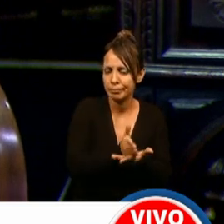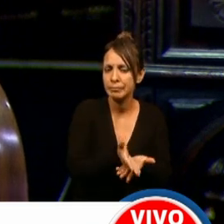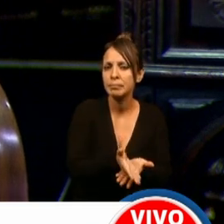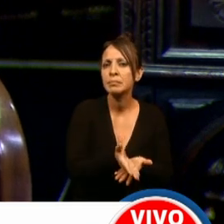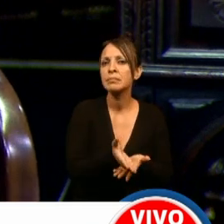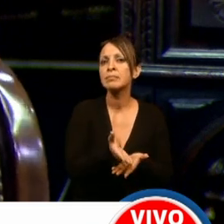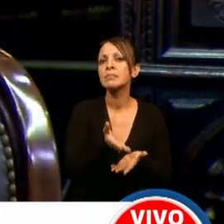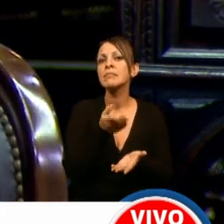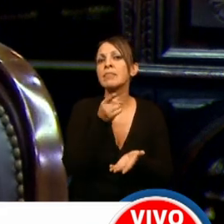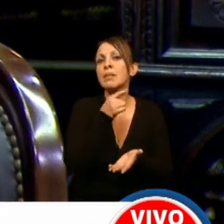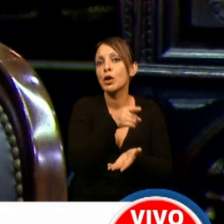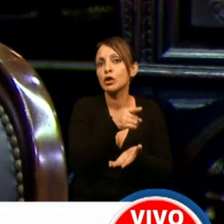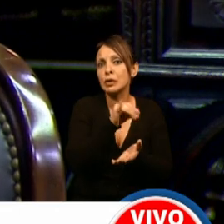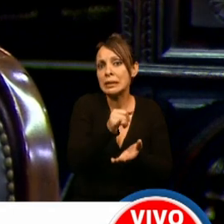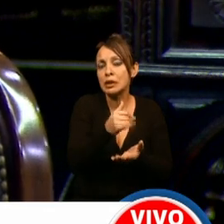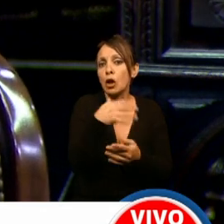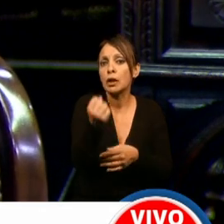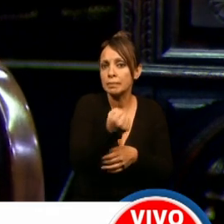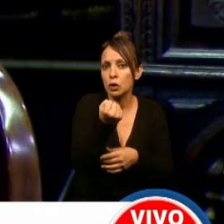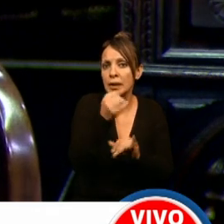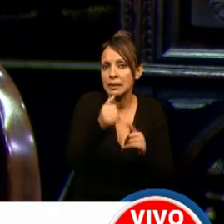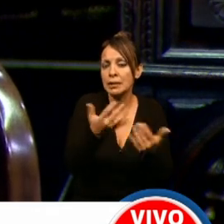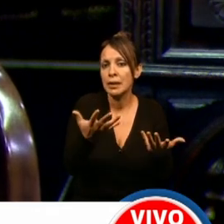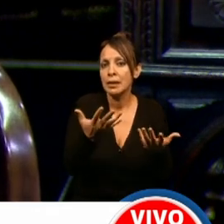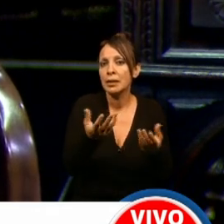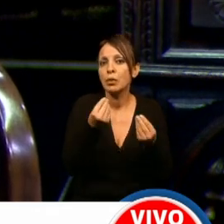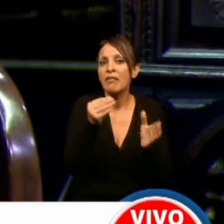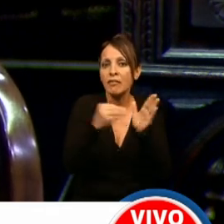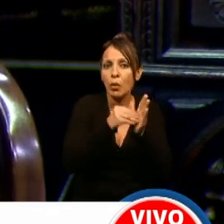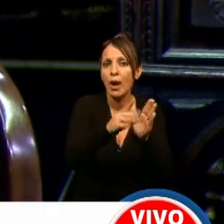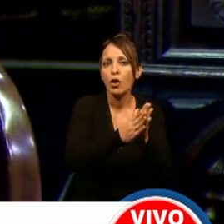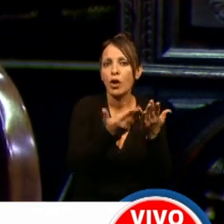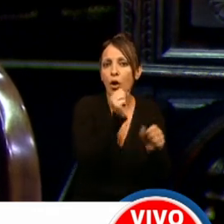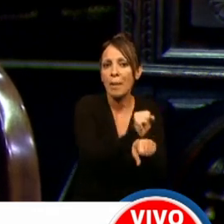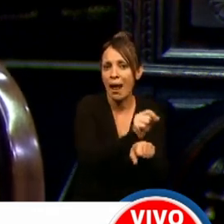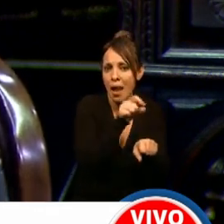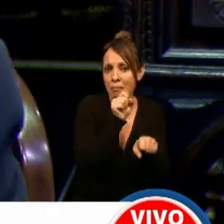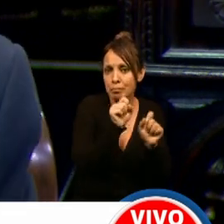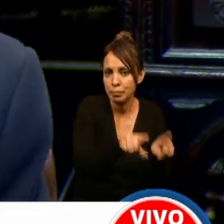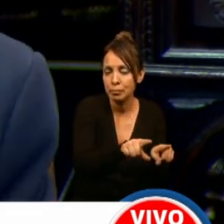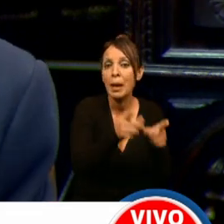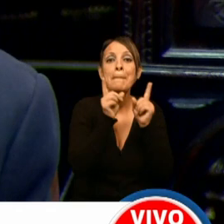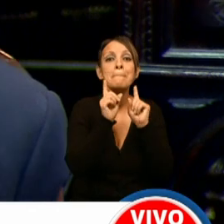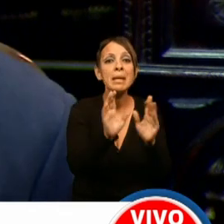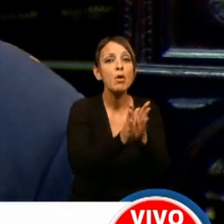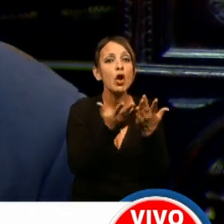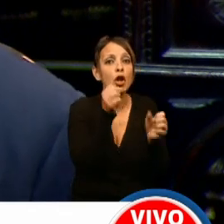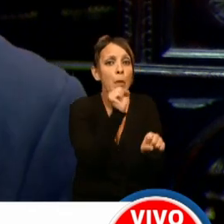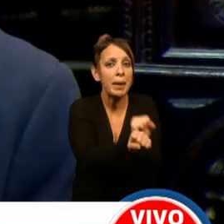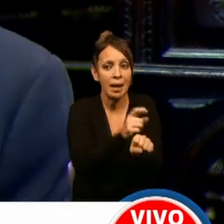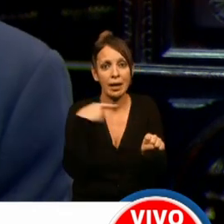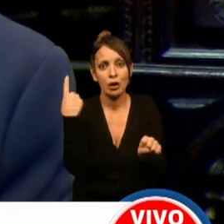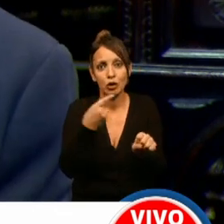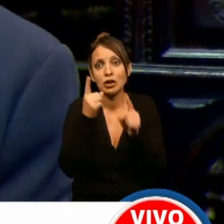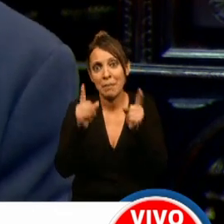que son relevantes son relevantes porque están precisamente en el código penal en el mismo código penal en el que nosotros trabajamos